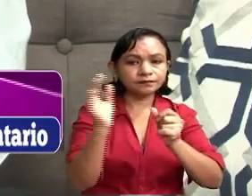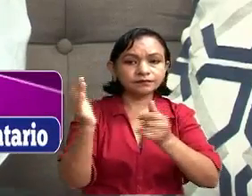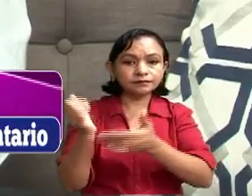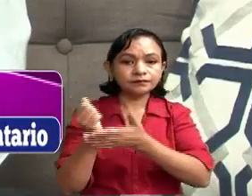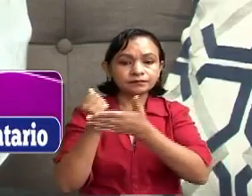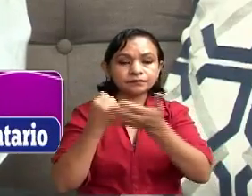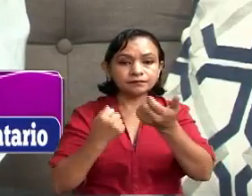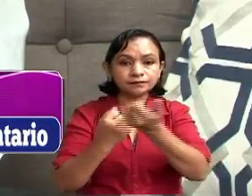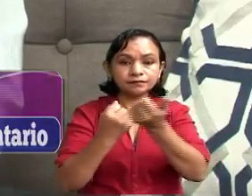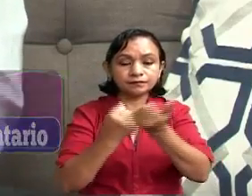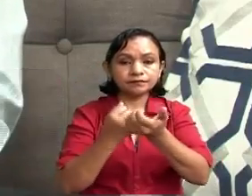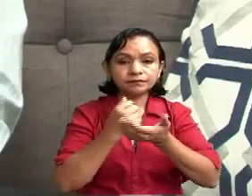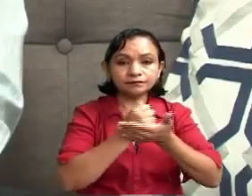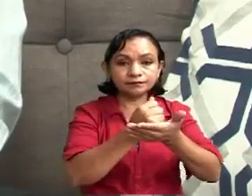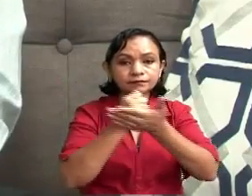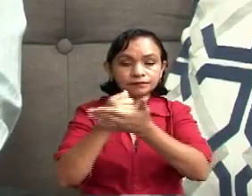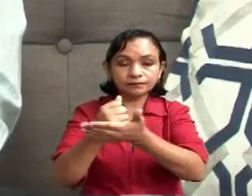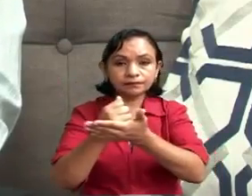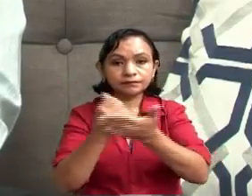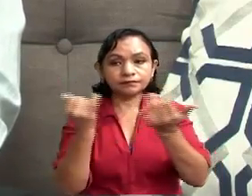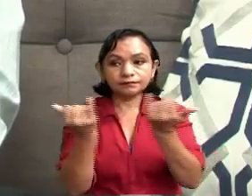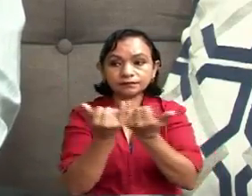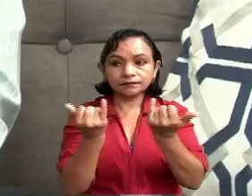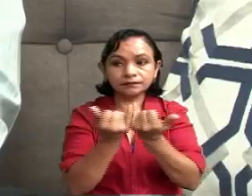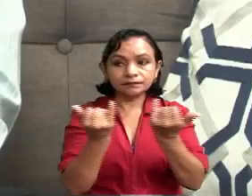te explicaba, pero además